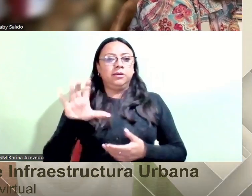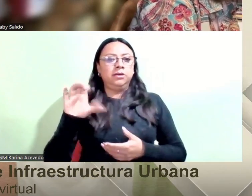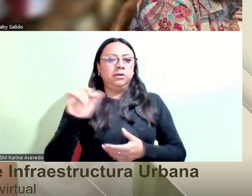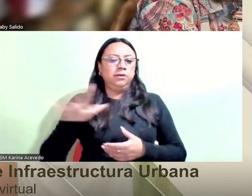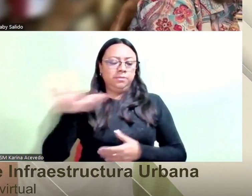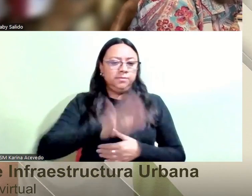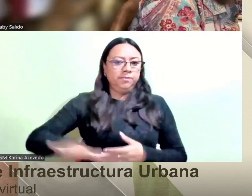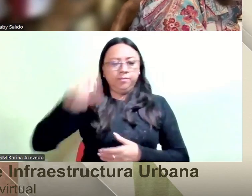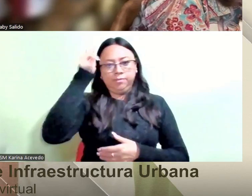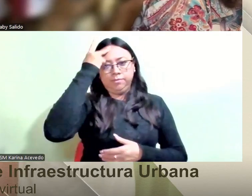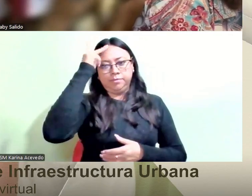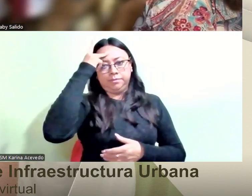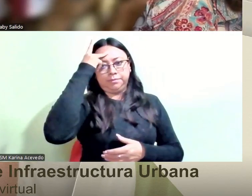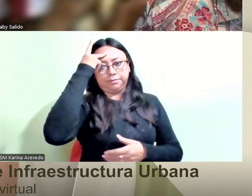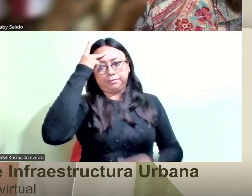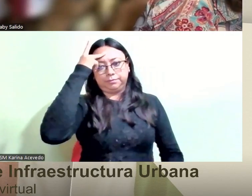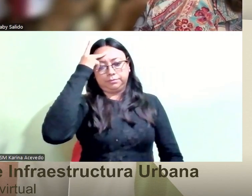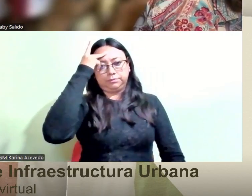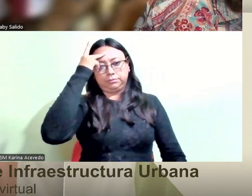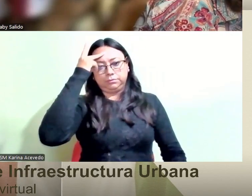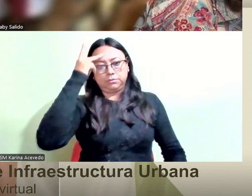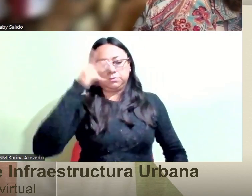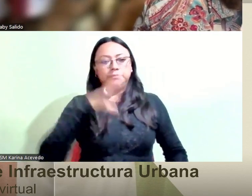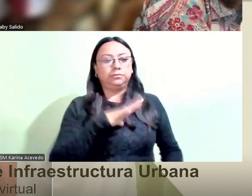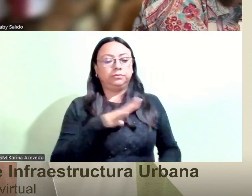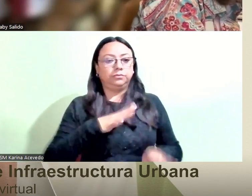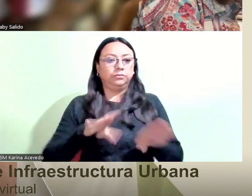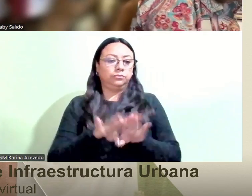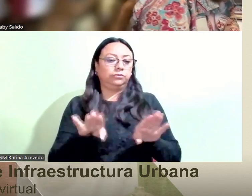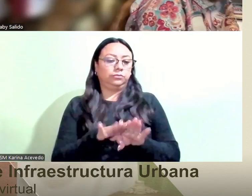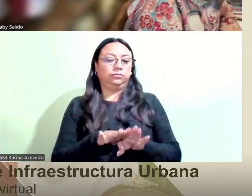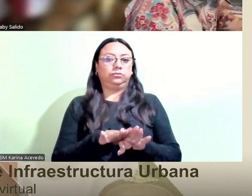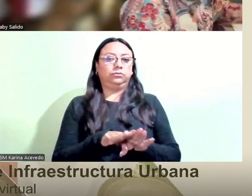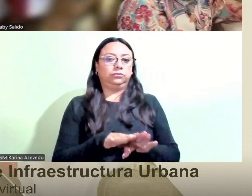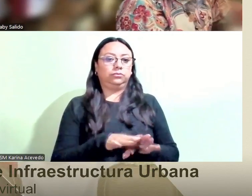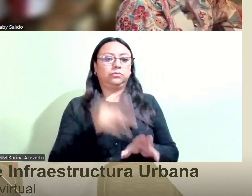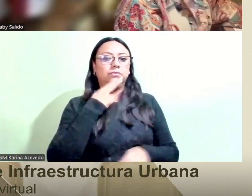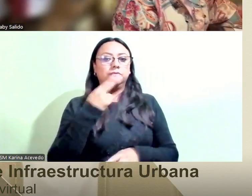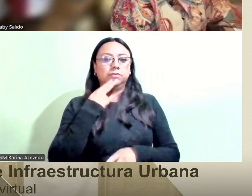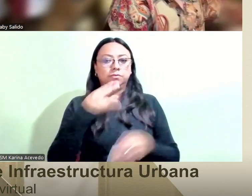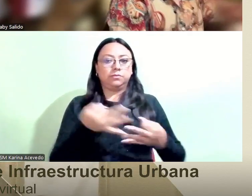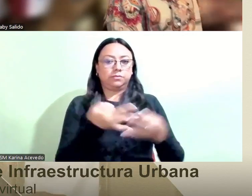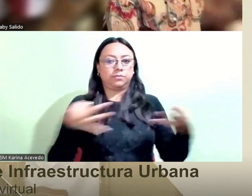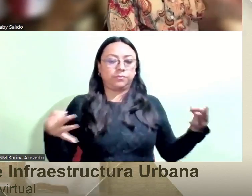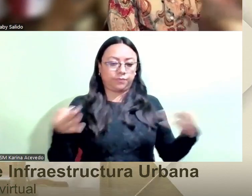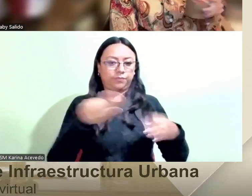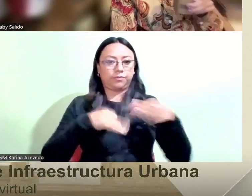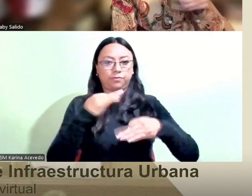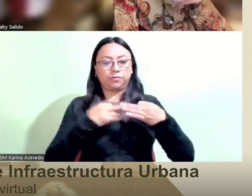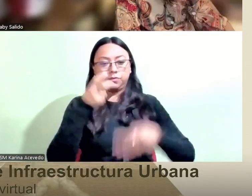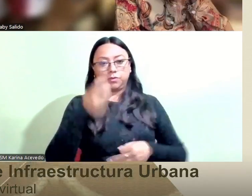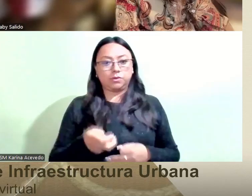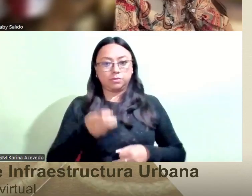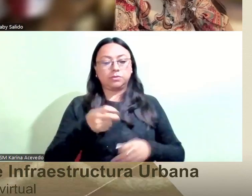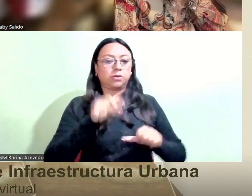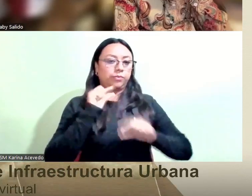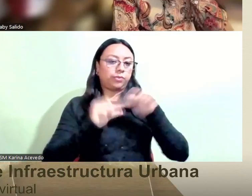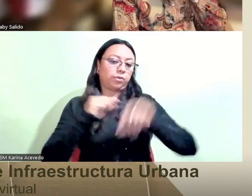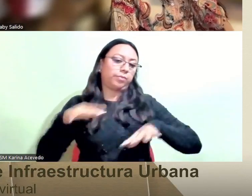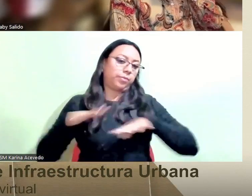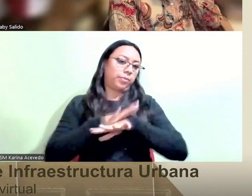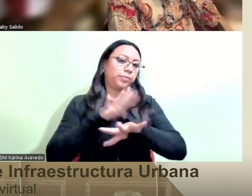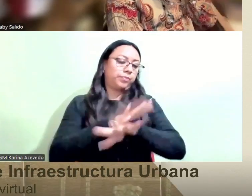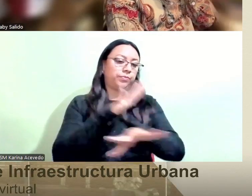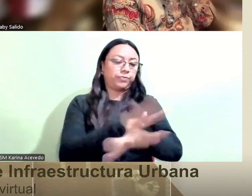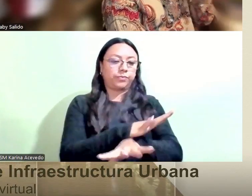construida con su origen inicial de uso habitacional fundamentalmente unifamiliar, se ha transformado a lo largo de 7 décadas de